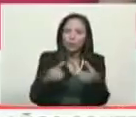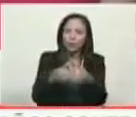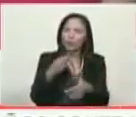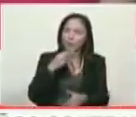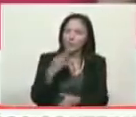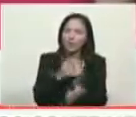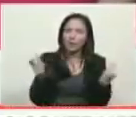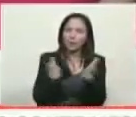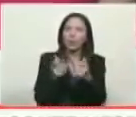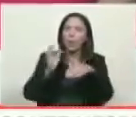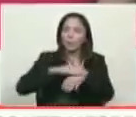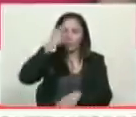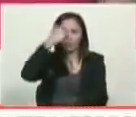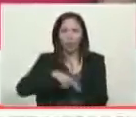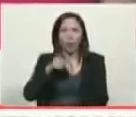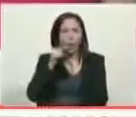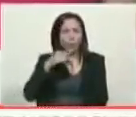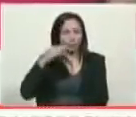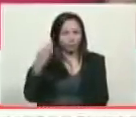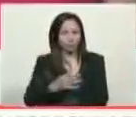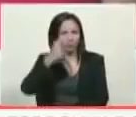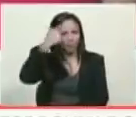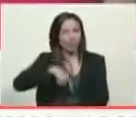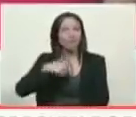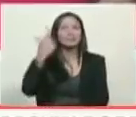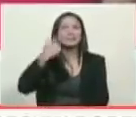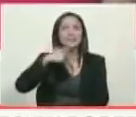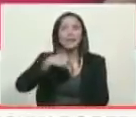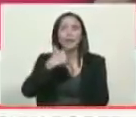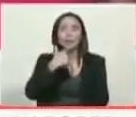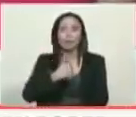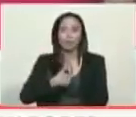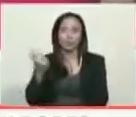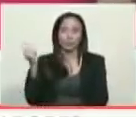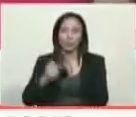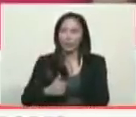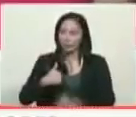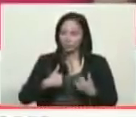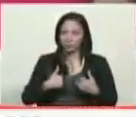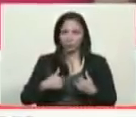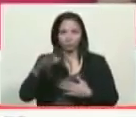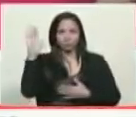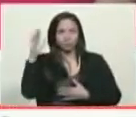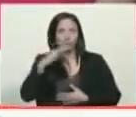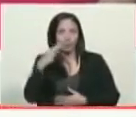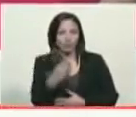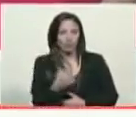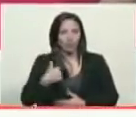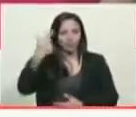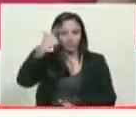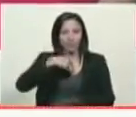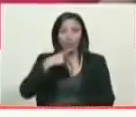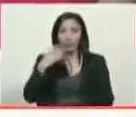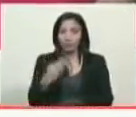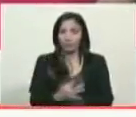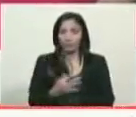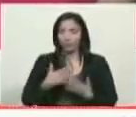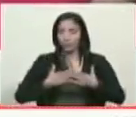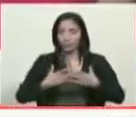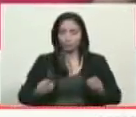Porque yo era un hombre de palabra. Yo ratifico, yo soy un hombre de palabra. Mi palabra vale mi